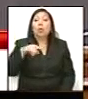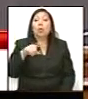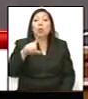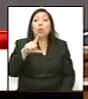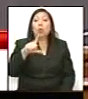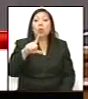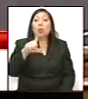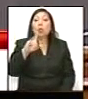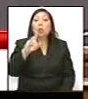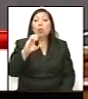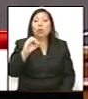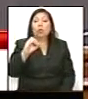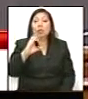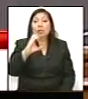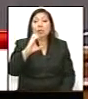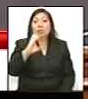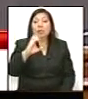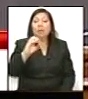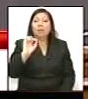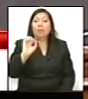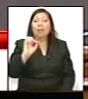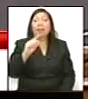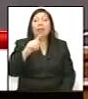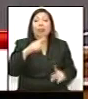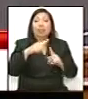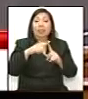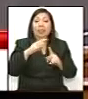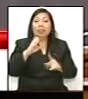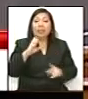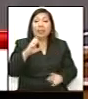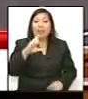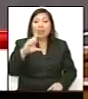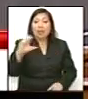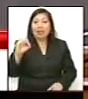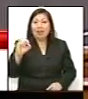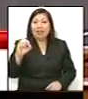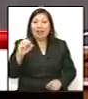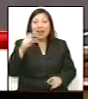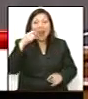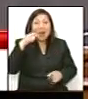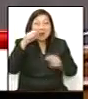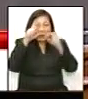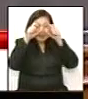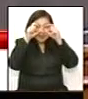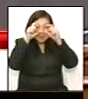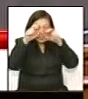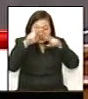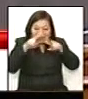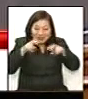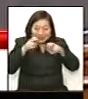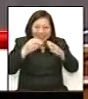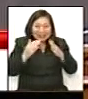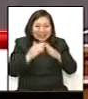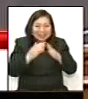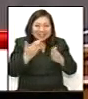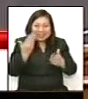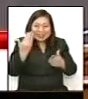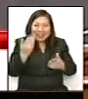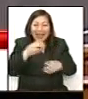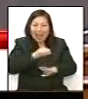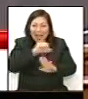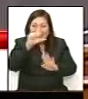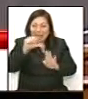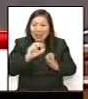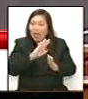Cetello. Quiero hacer llegar mi saludo desde el primer poder del Estado